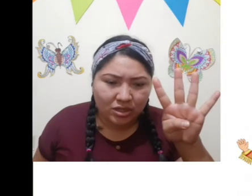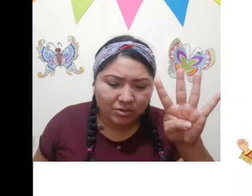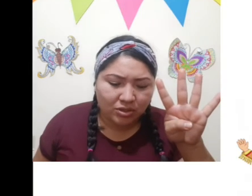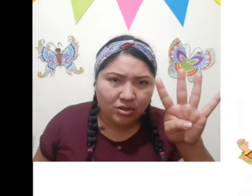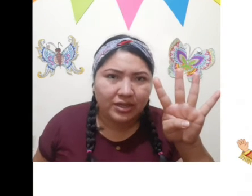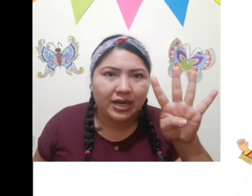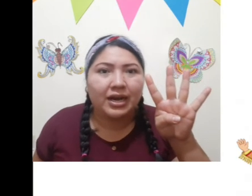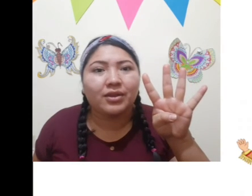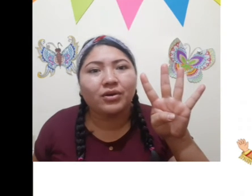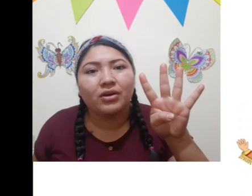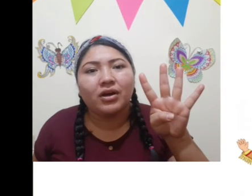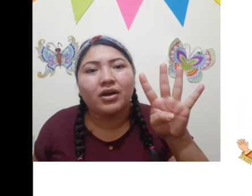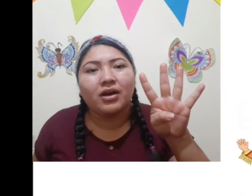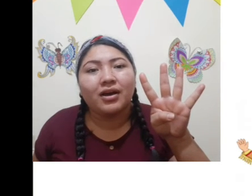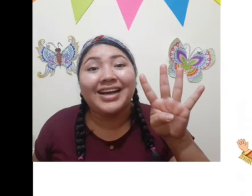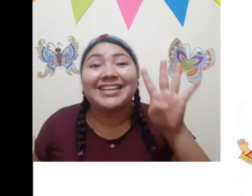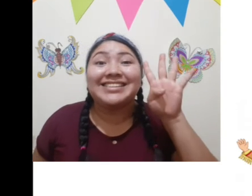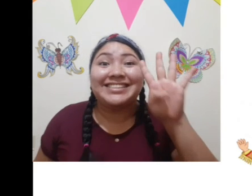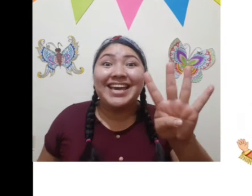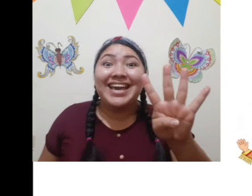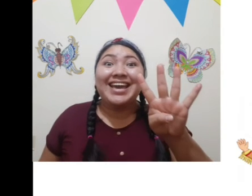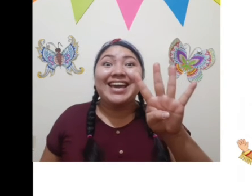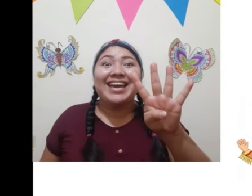seleccionamos el problema naranja do